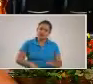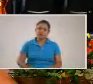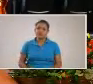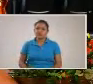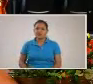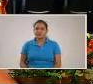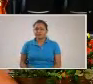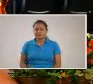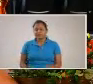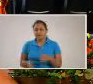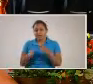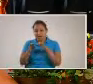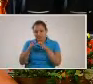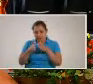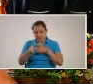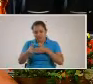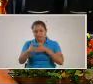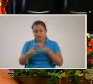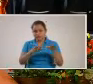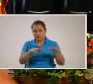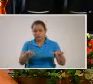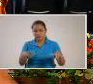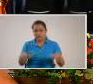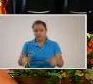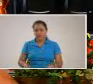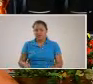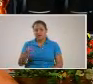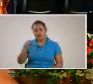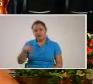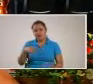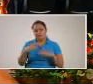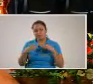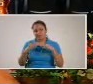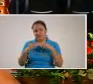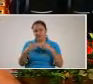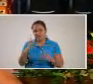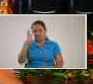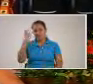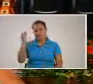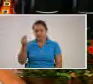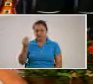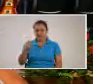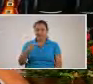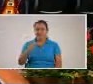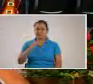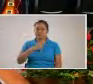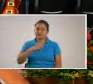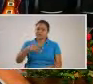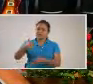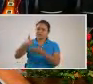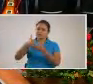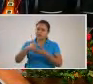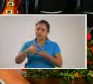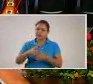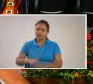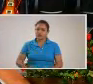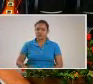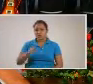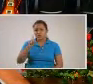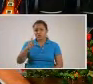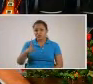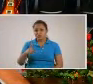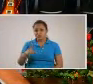de las costas, y ahorita le voy a explicar por qué. Aquí es donde me quiero empezar a auxiliar de un